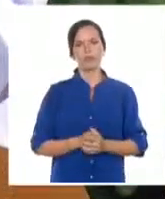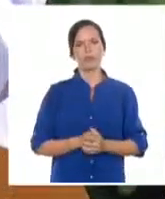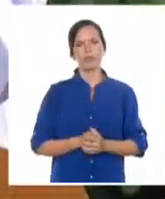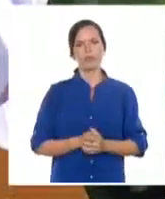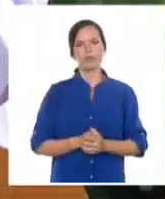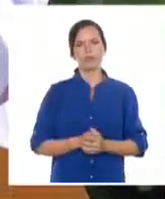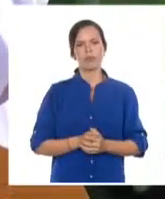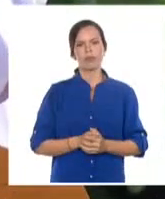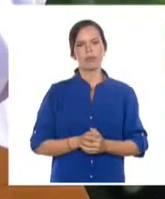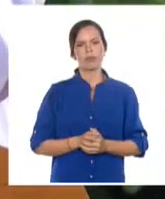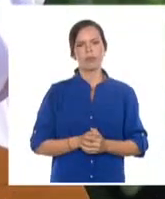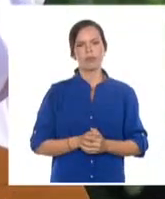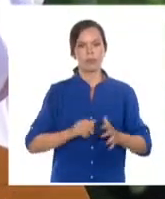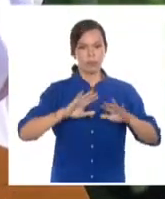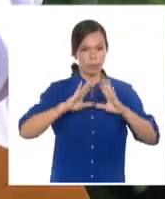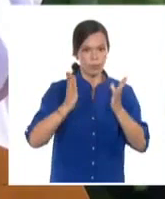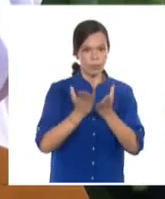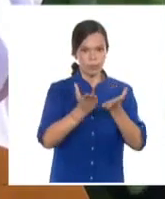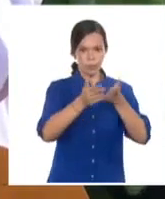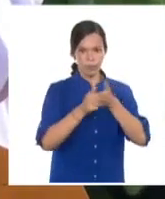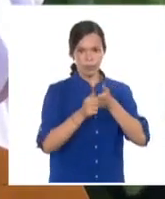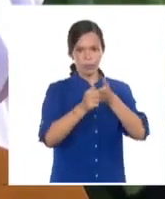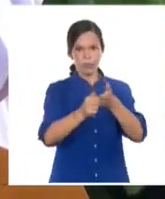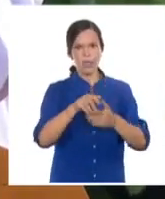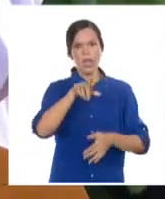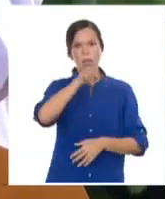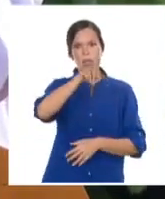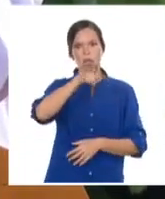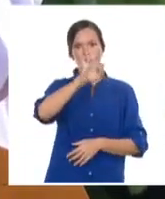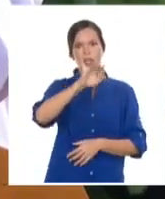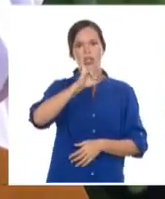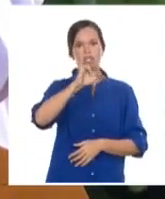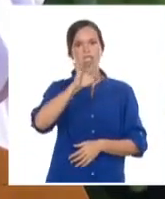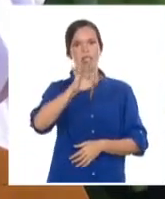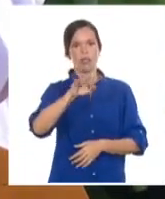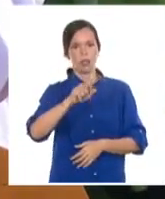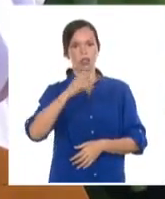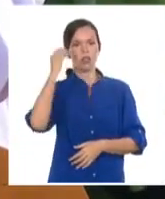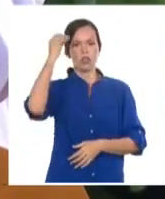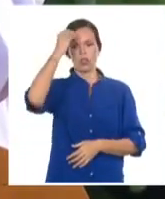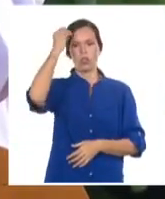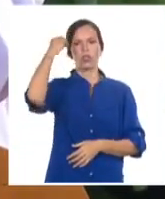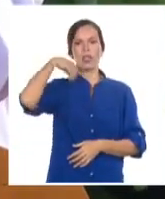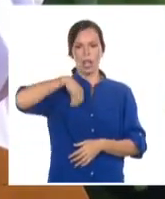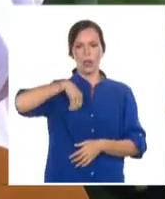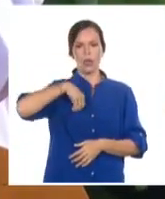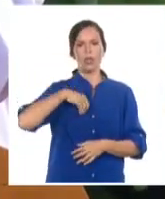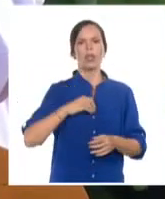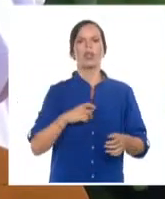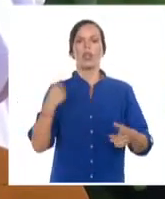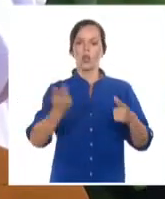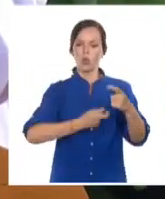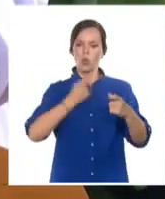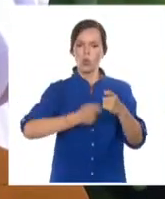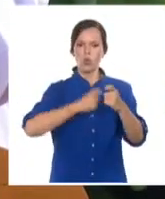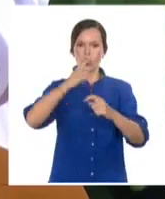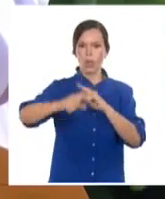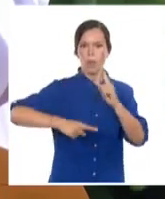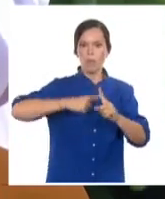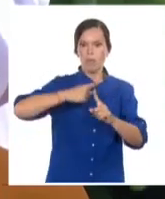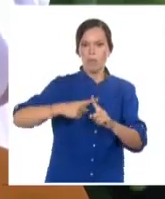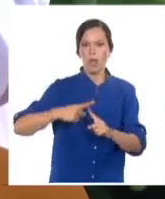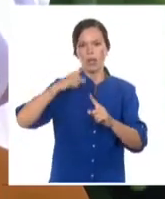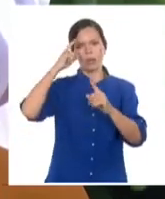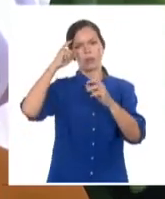lideraron la insurrección de 1868 además de ser Hombres de acción eran sobre todo de pensamiento